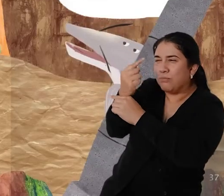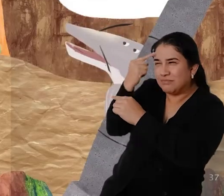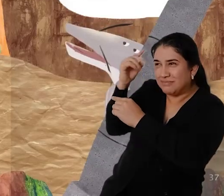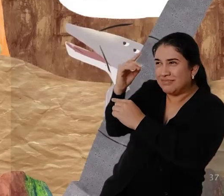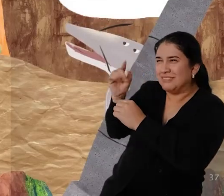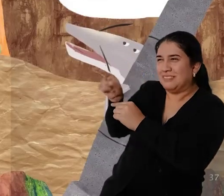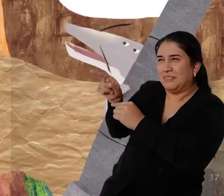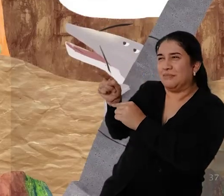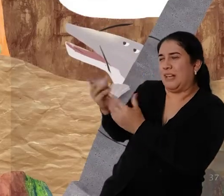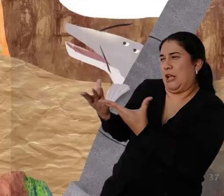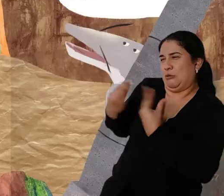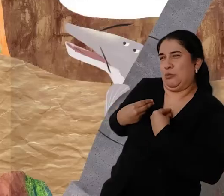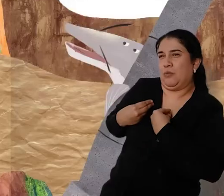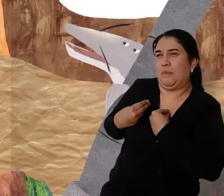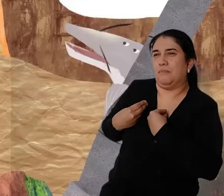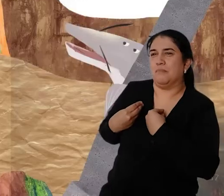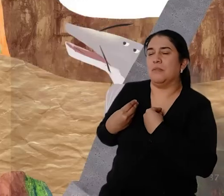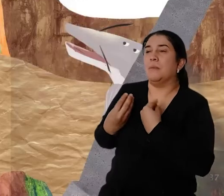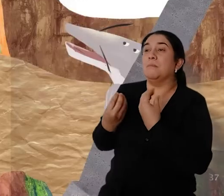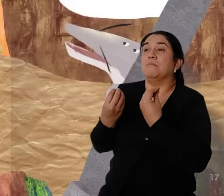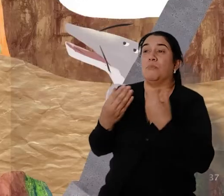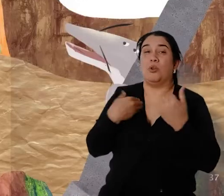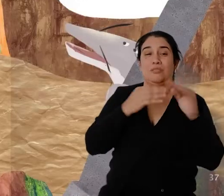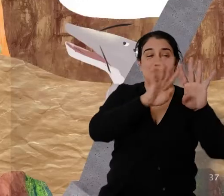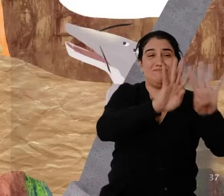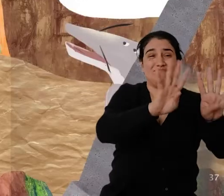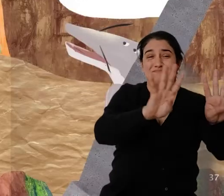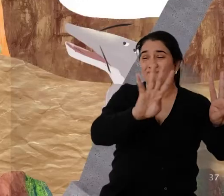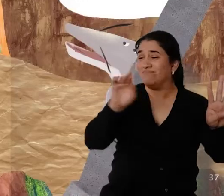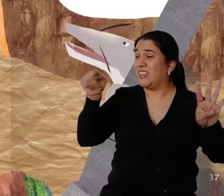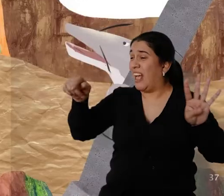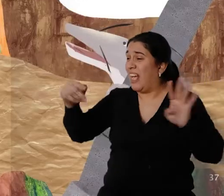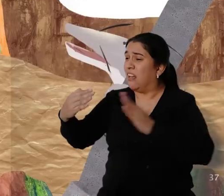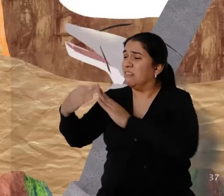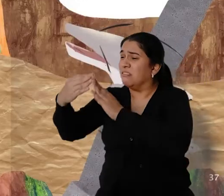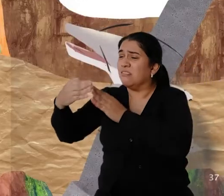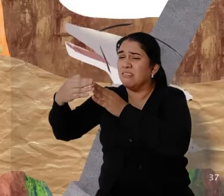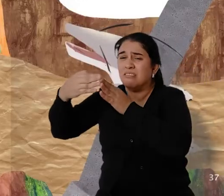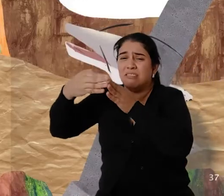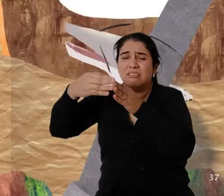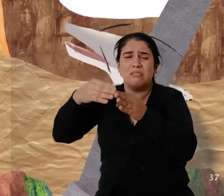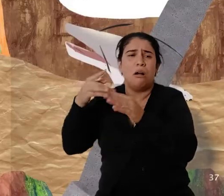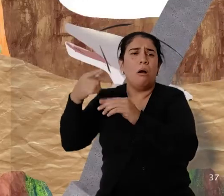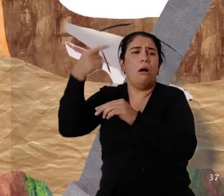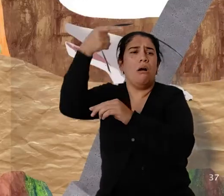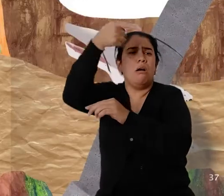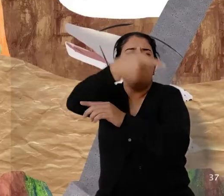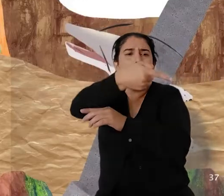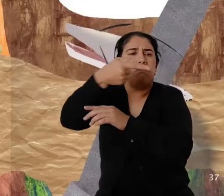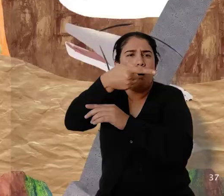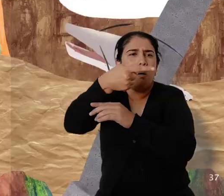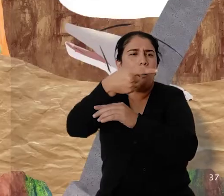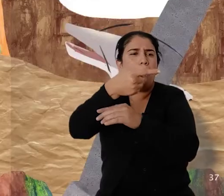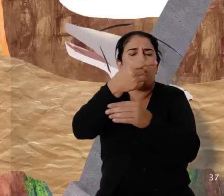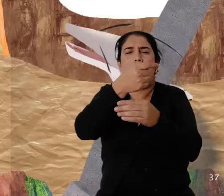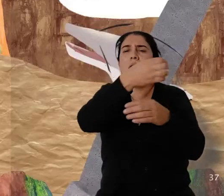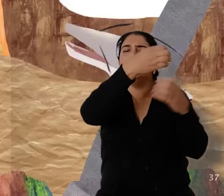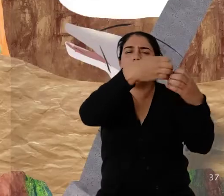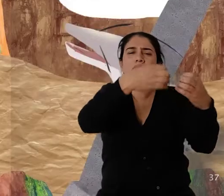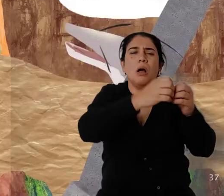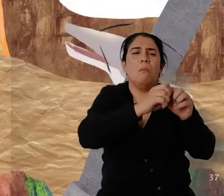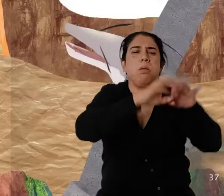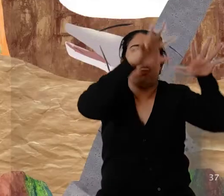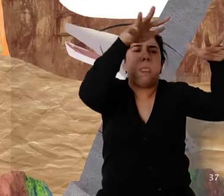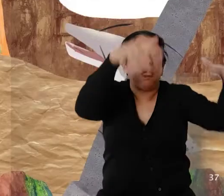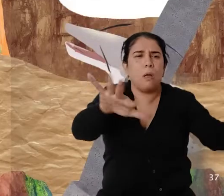torpedo. Hay un buque de guerra que pasa por nuestro río y espanta a los peces. Es un buque